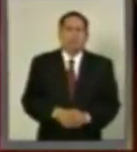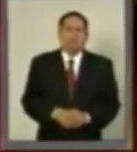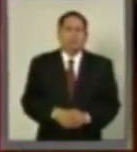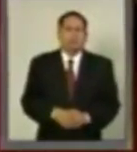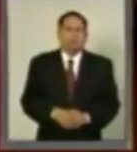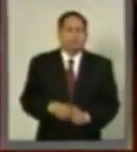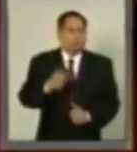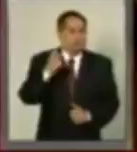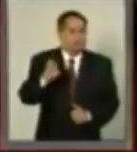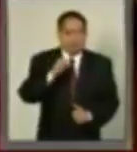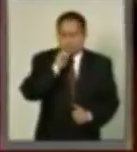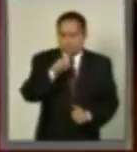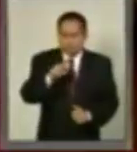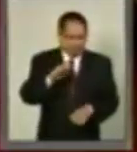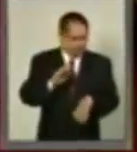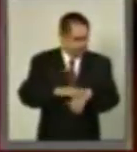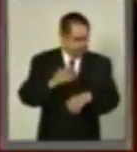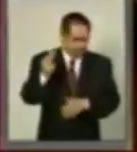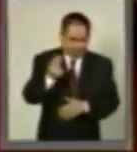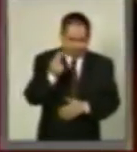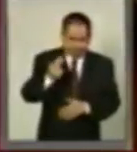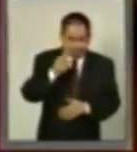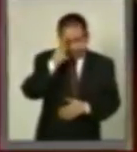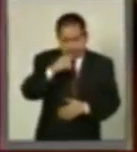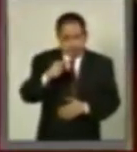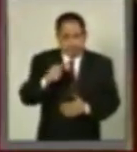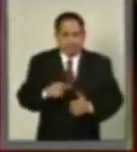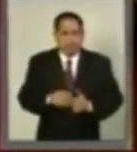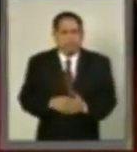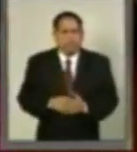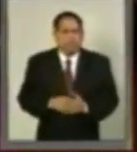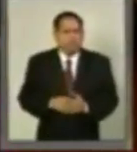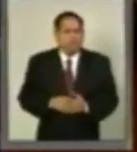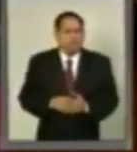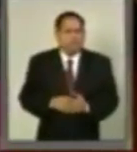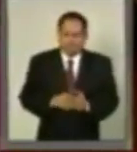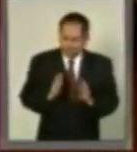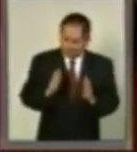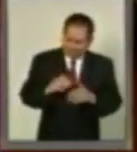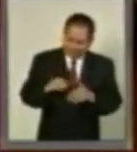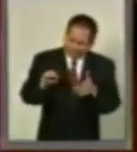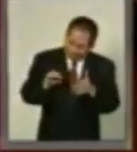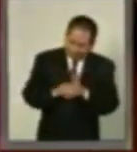es por eso que urgimos a que se dé ya